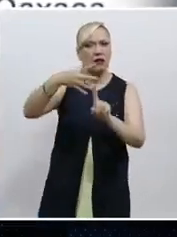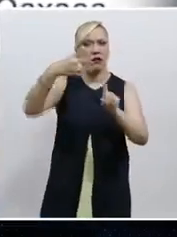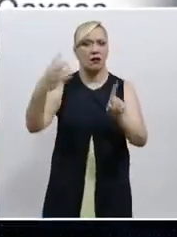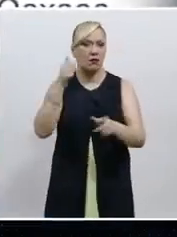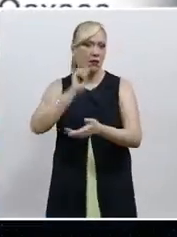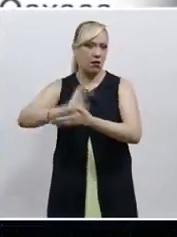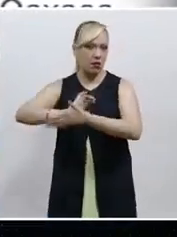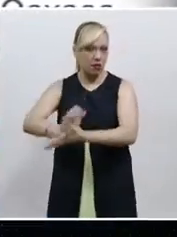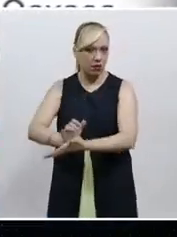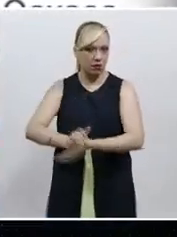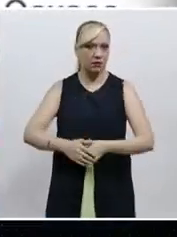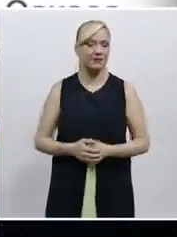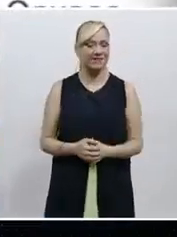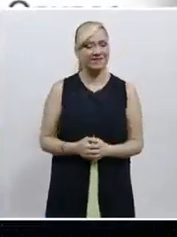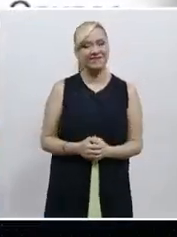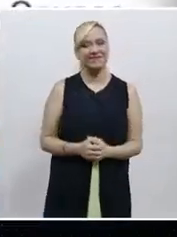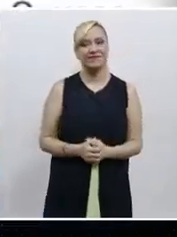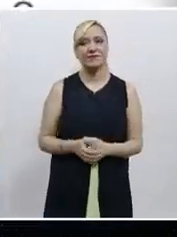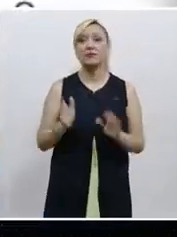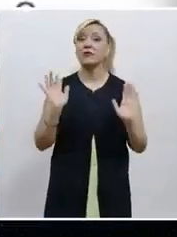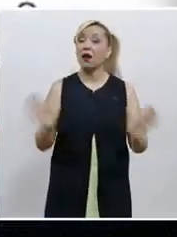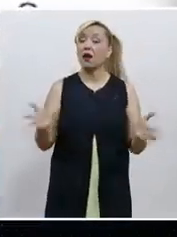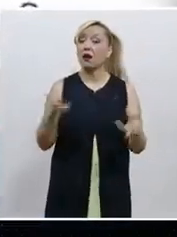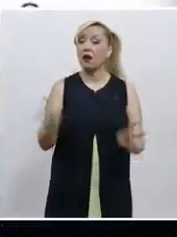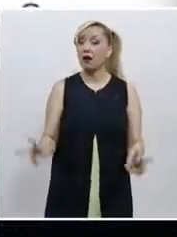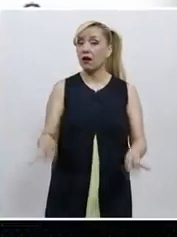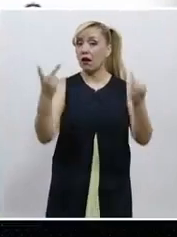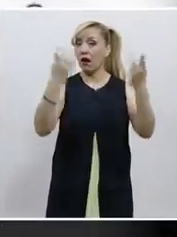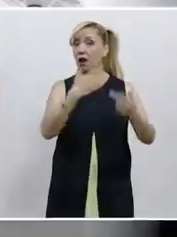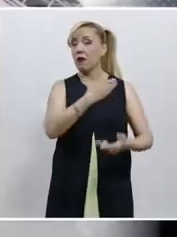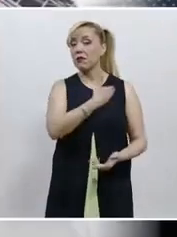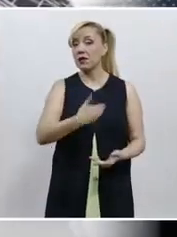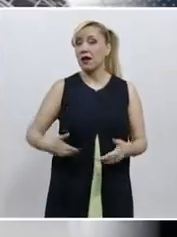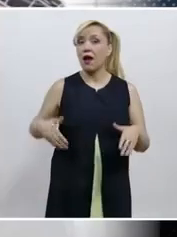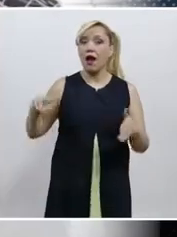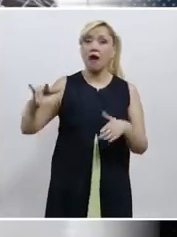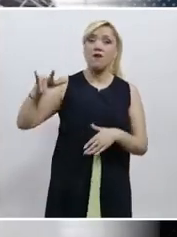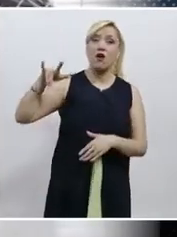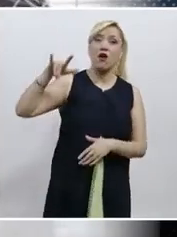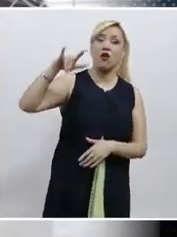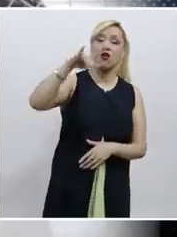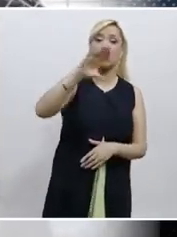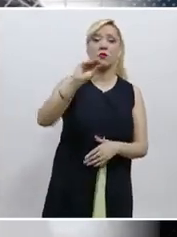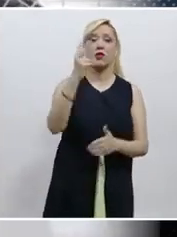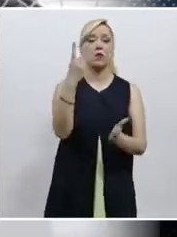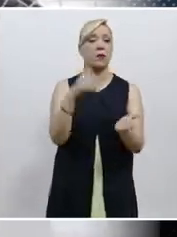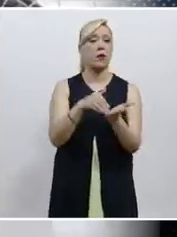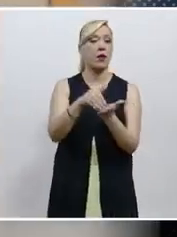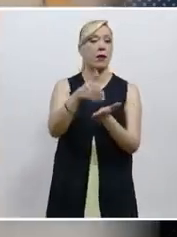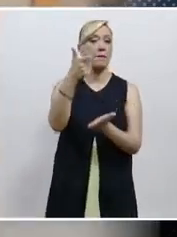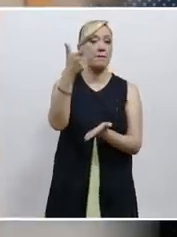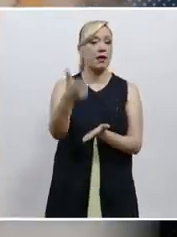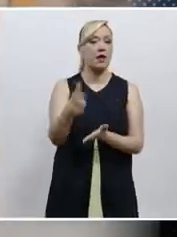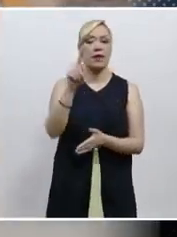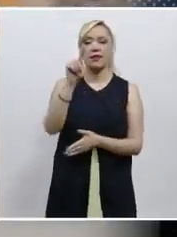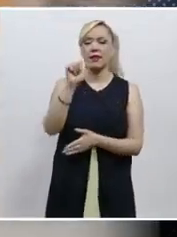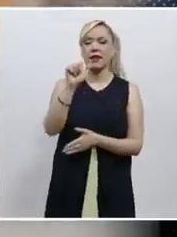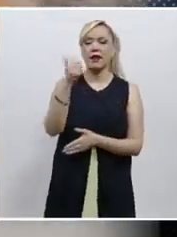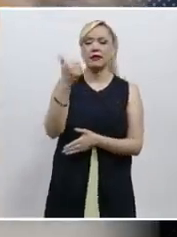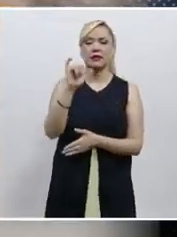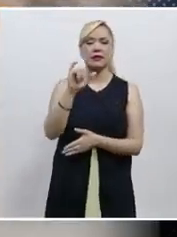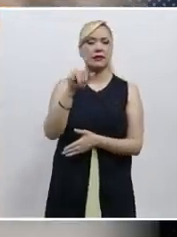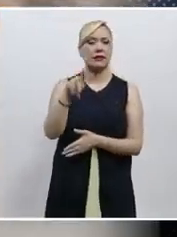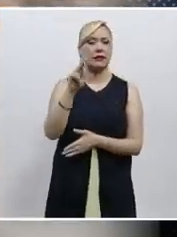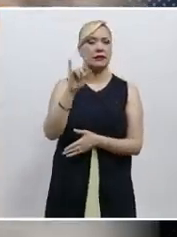Finalmente, el gobierno federal vendió el avión presidencial a Tayikistán, quien pagó $92 millones, 25 millones por abajo del valor en que lo